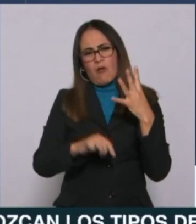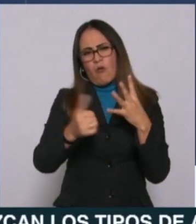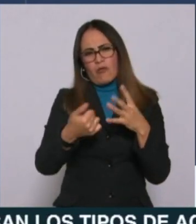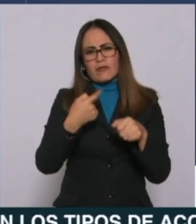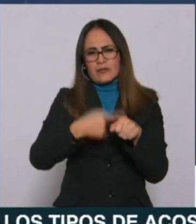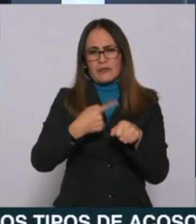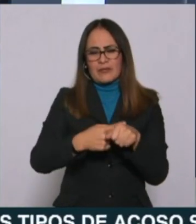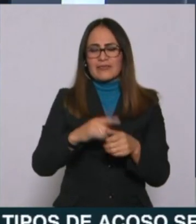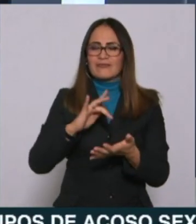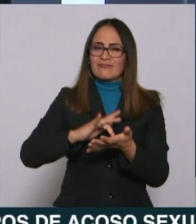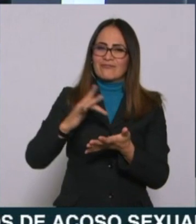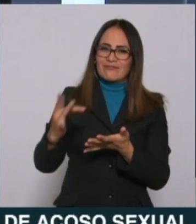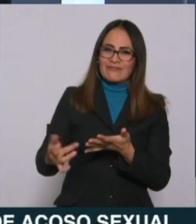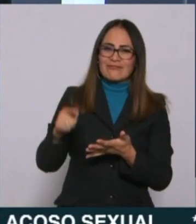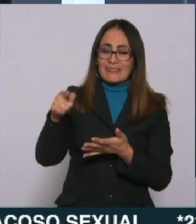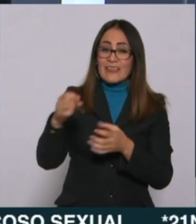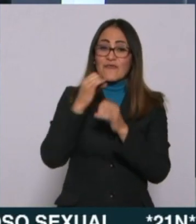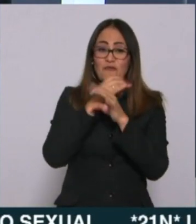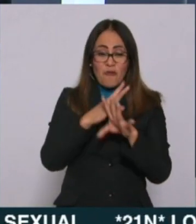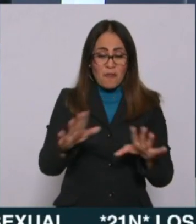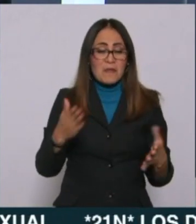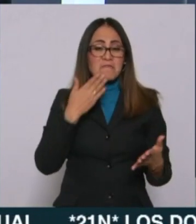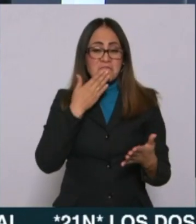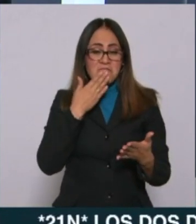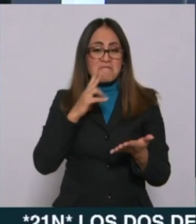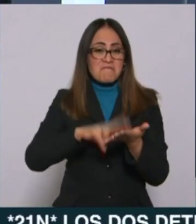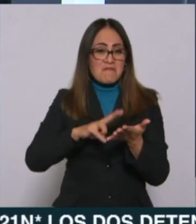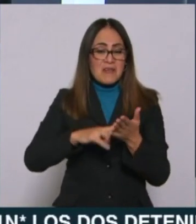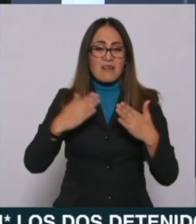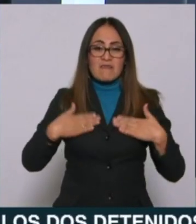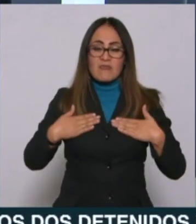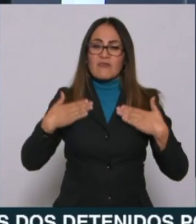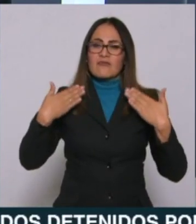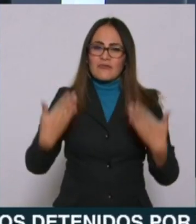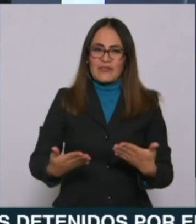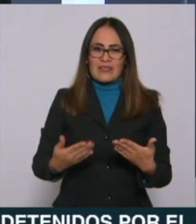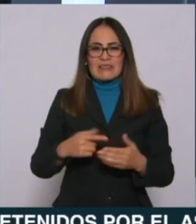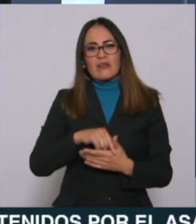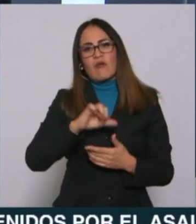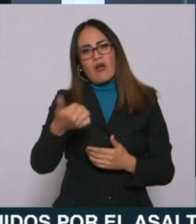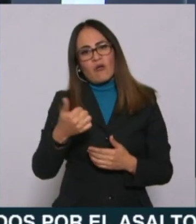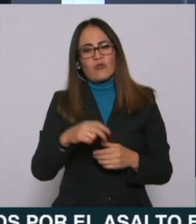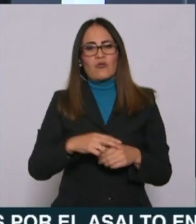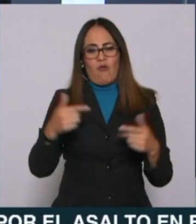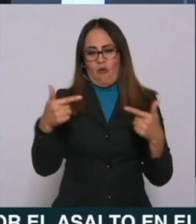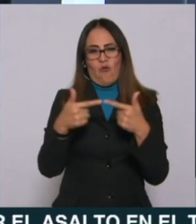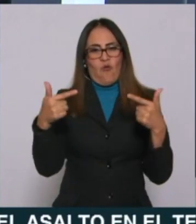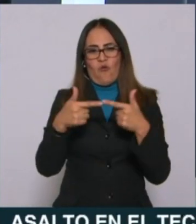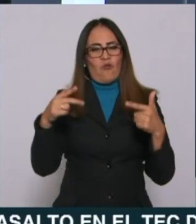muchísimas gracias. Siempre un gusto tener información válida y confiable sobre temas de salud y no acudir a doctor Google,